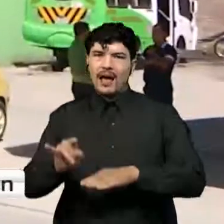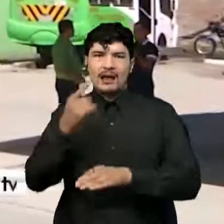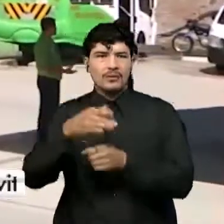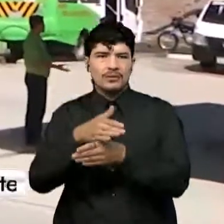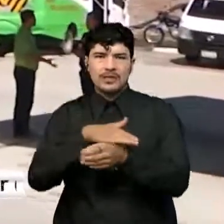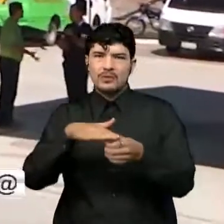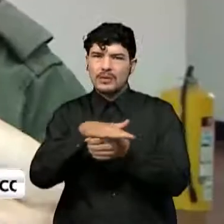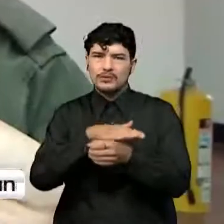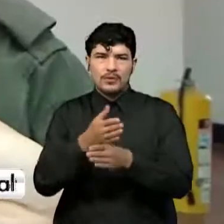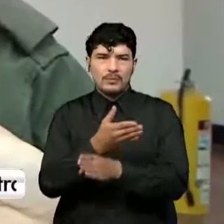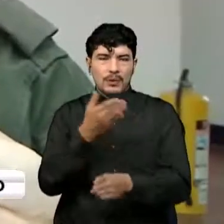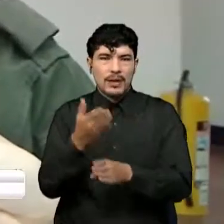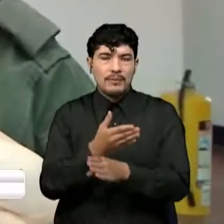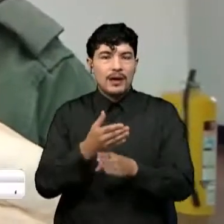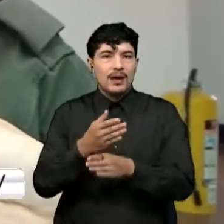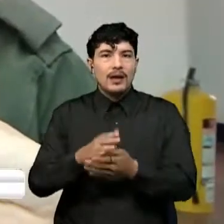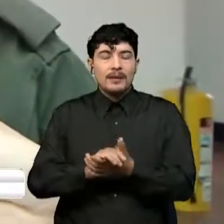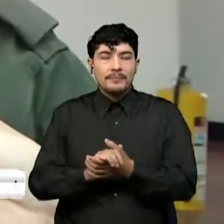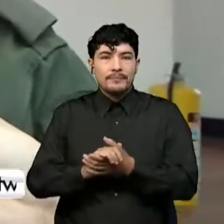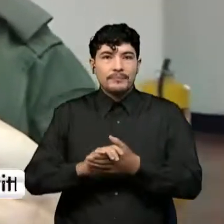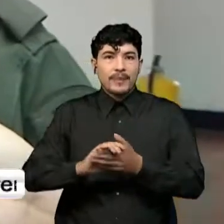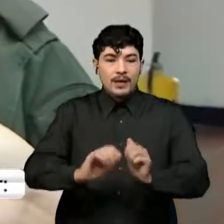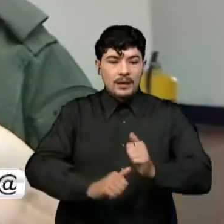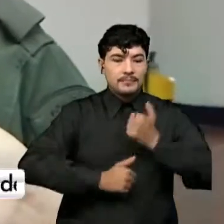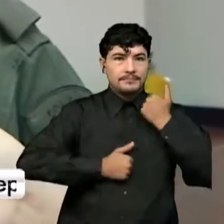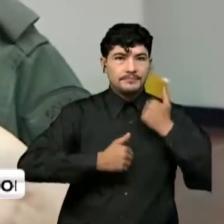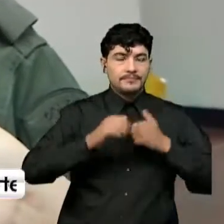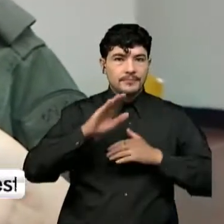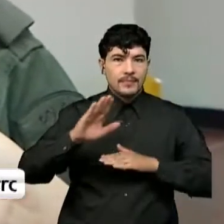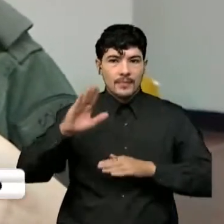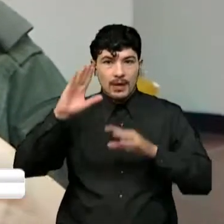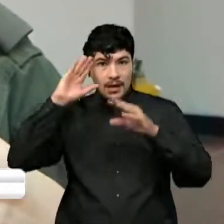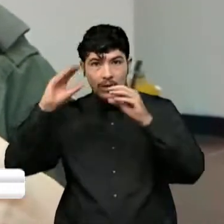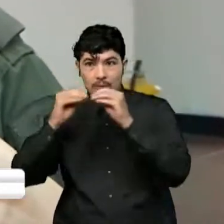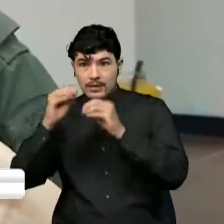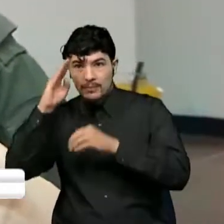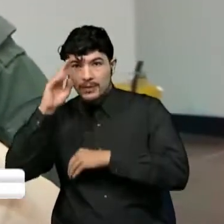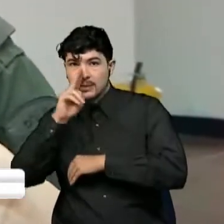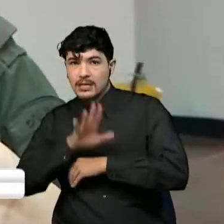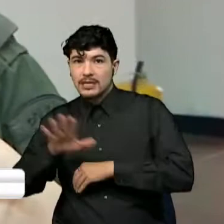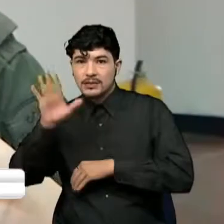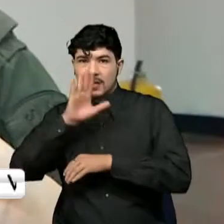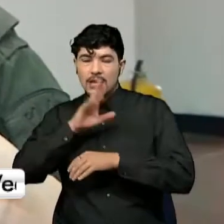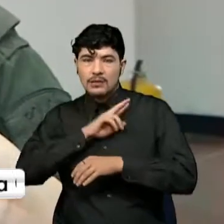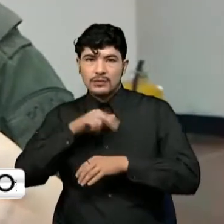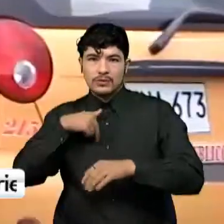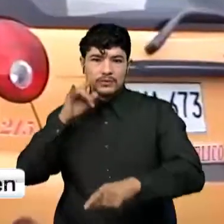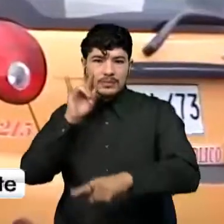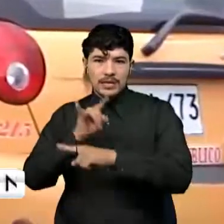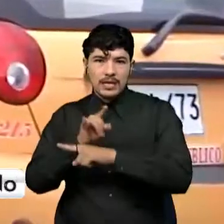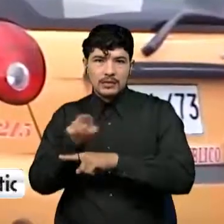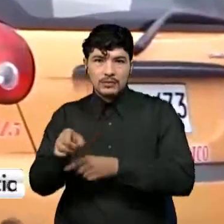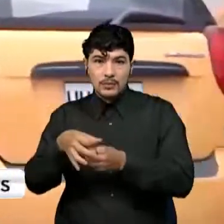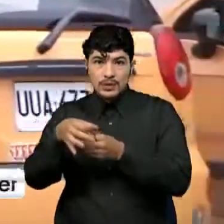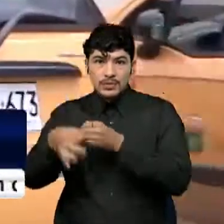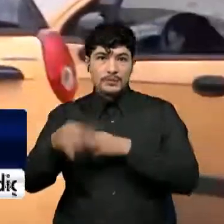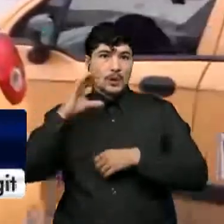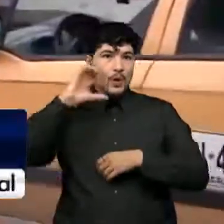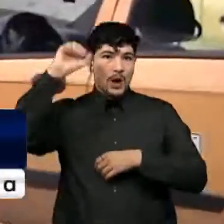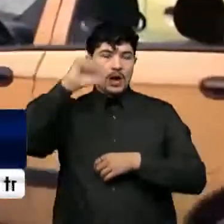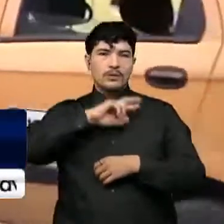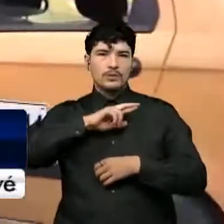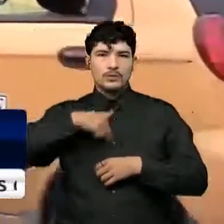ejes viales en coordinación con nuestro ejército nacional a las entradas y salidas del municipio del mundo de ocaña se está brindando un